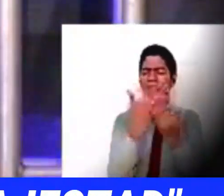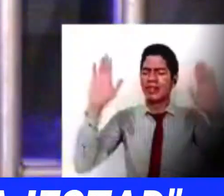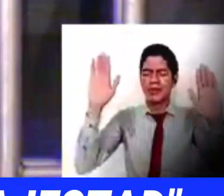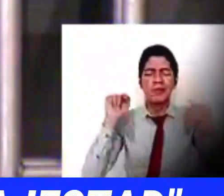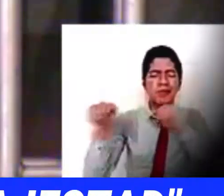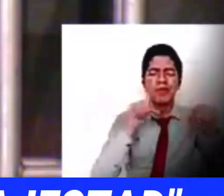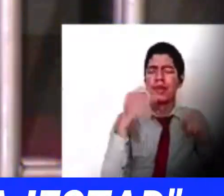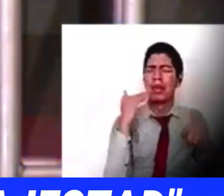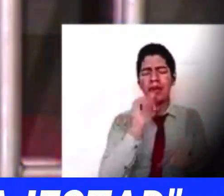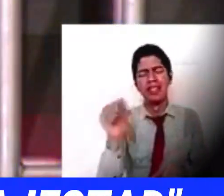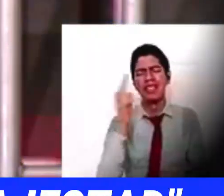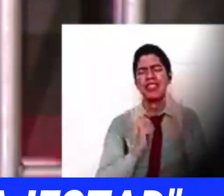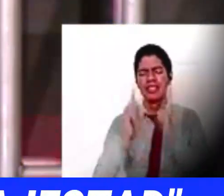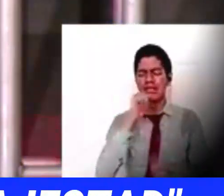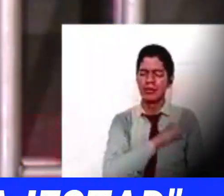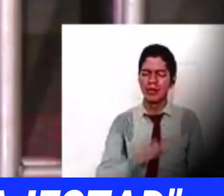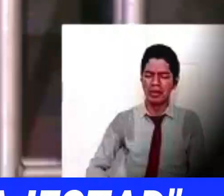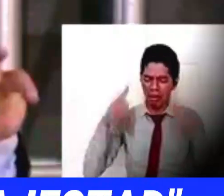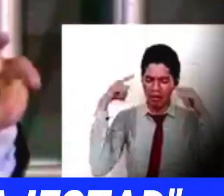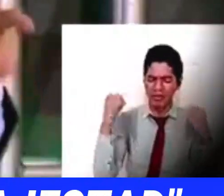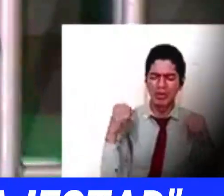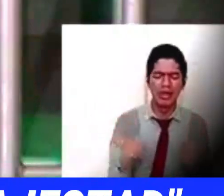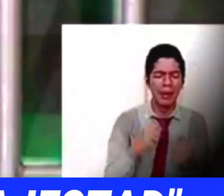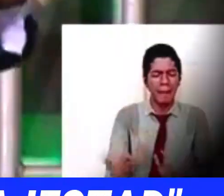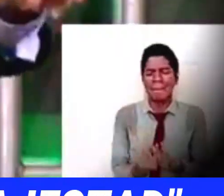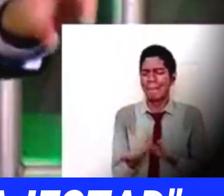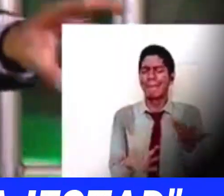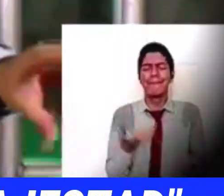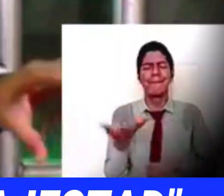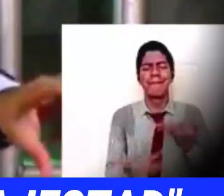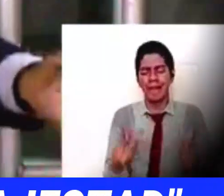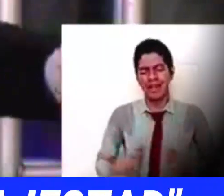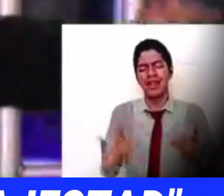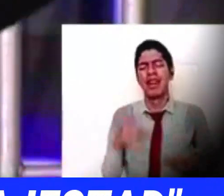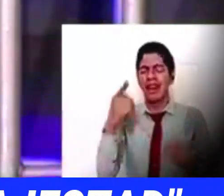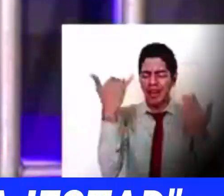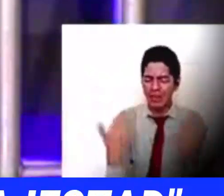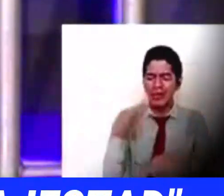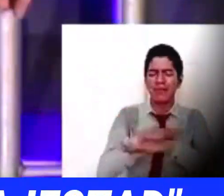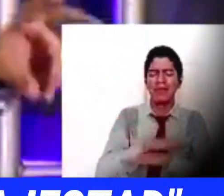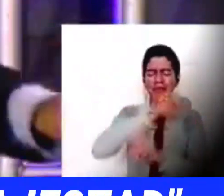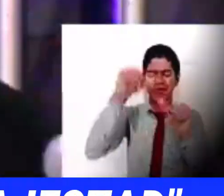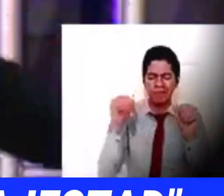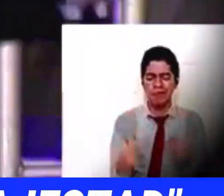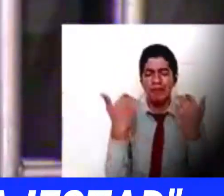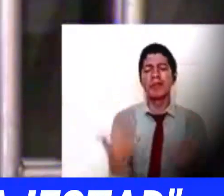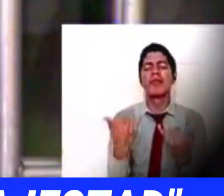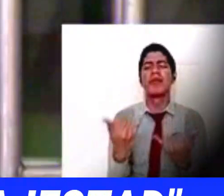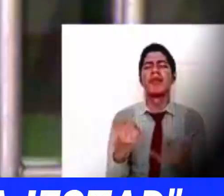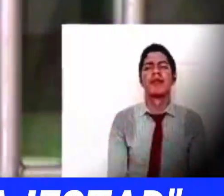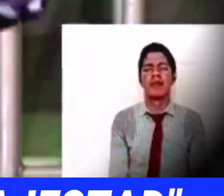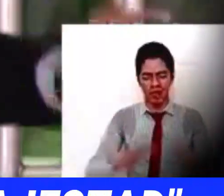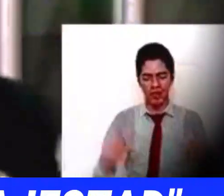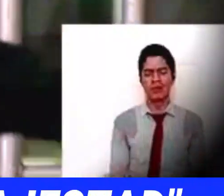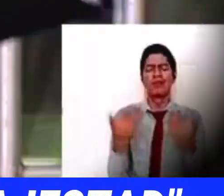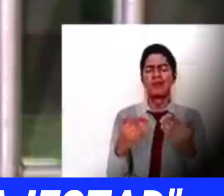está preocupada, que no sabe qué hacer con la vida, tú la vas a ungir esta tarde. Se llegó la hora de que se levante esa nueva generación, esa